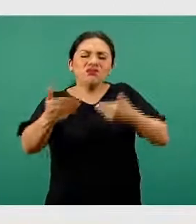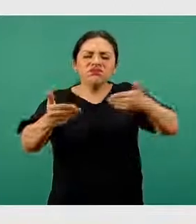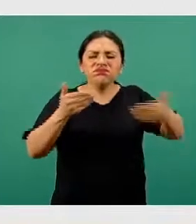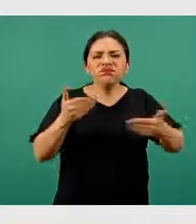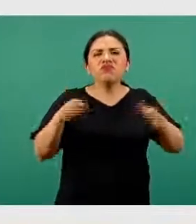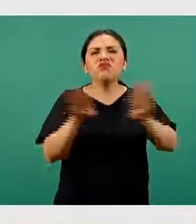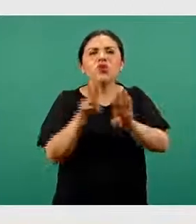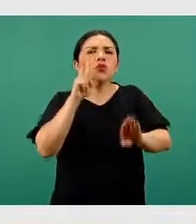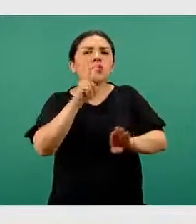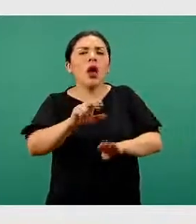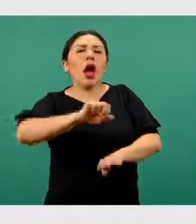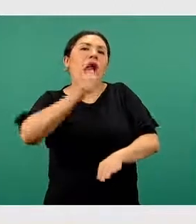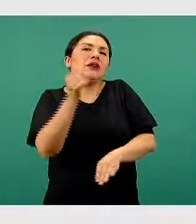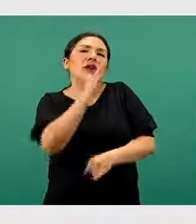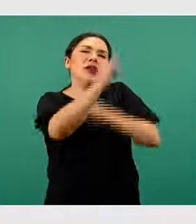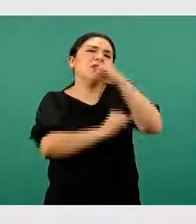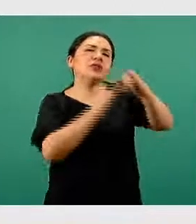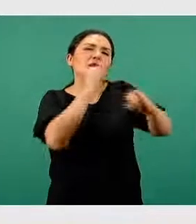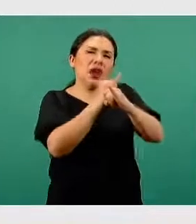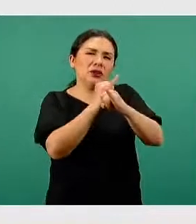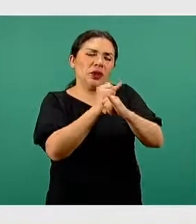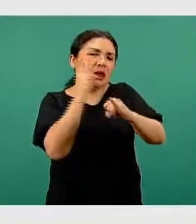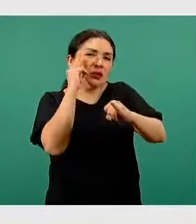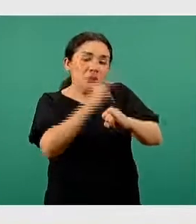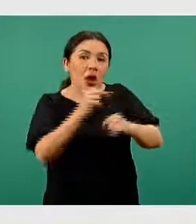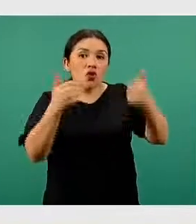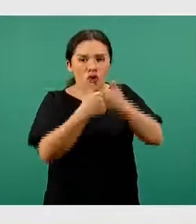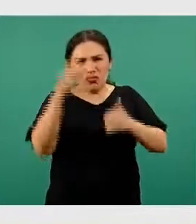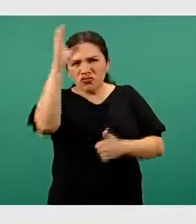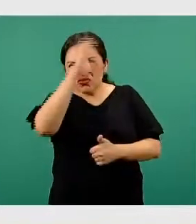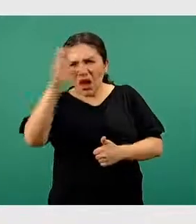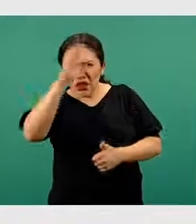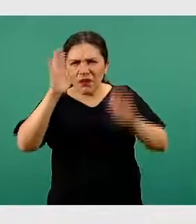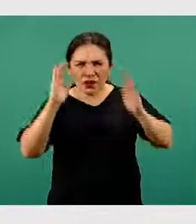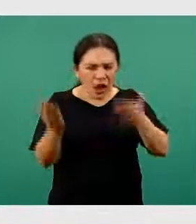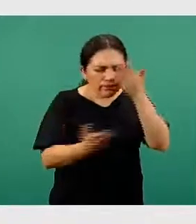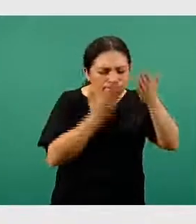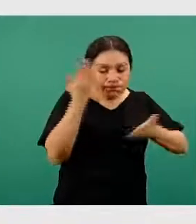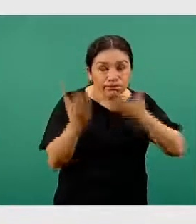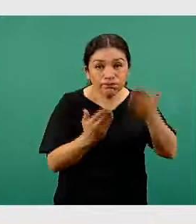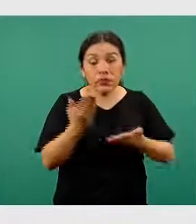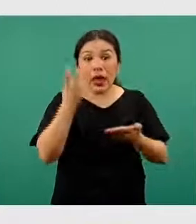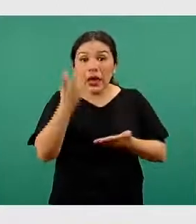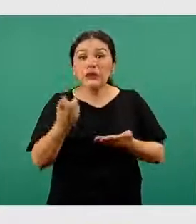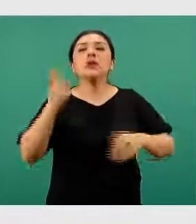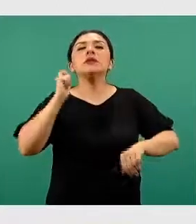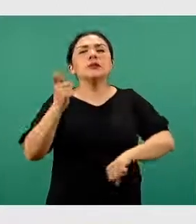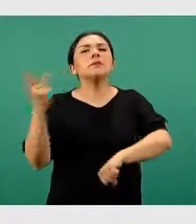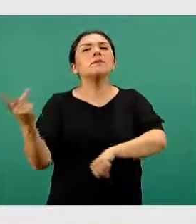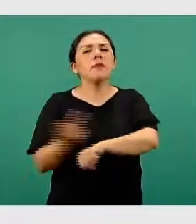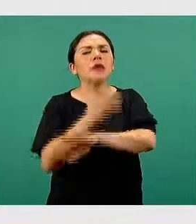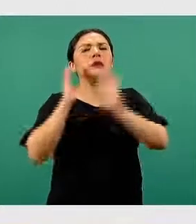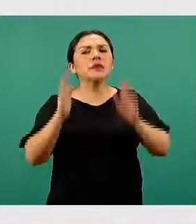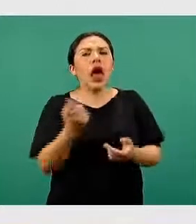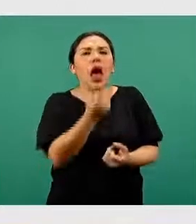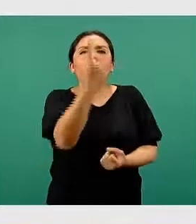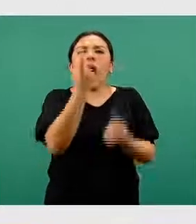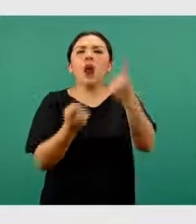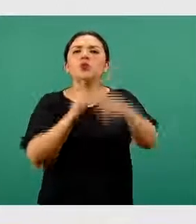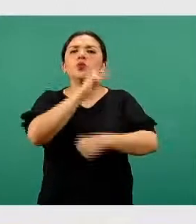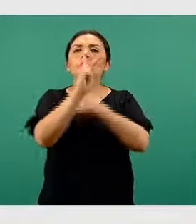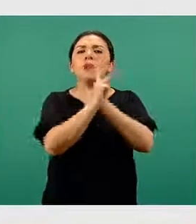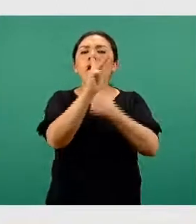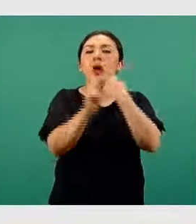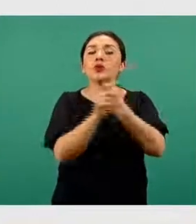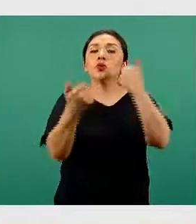ya a nivel internacional, la evidencia científica generada y esto que ya estaba sucediendo en algunos países en cuanto